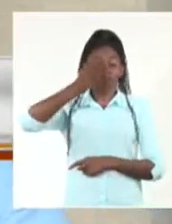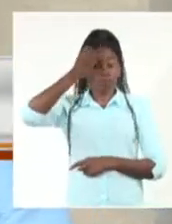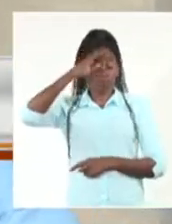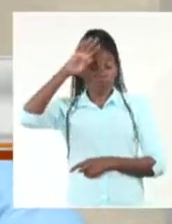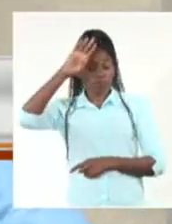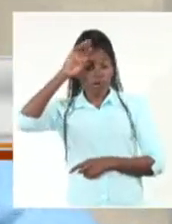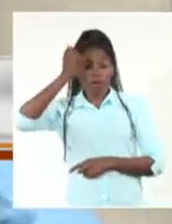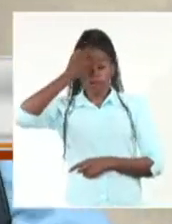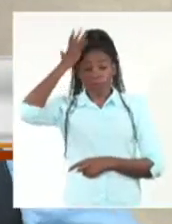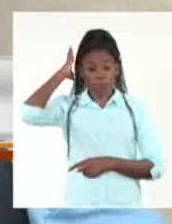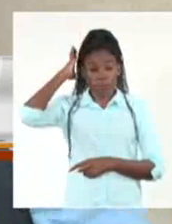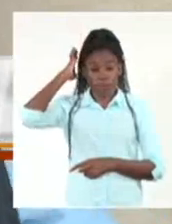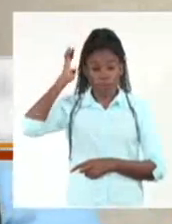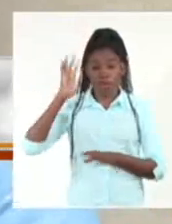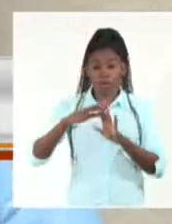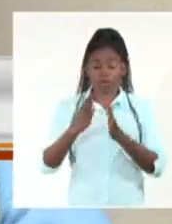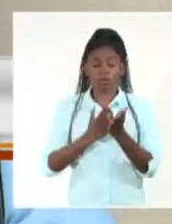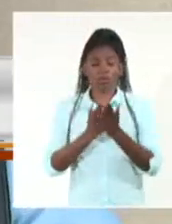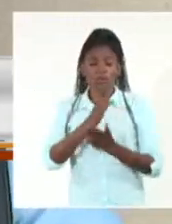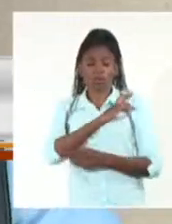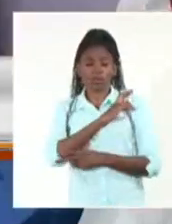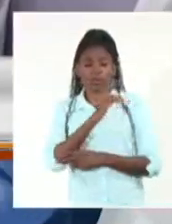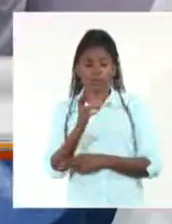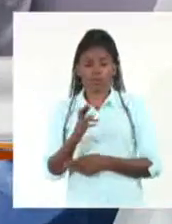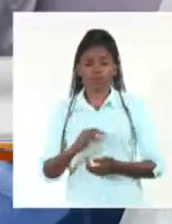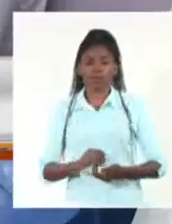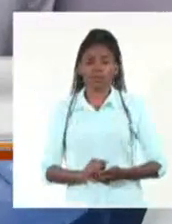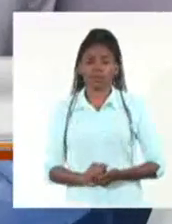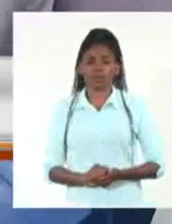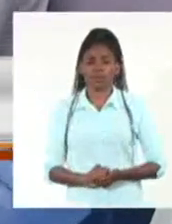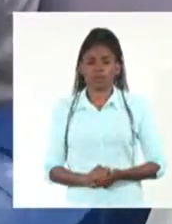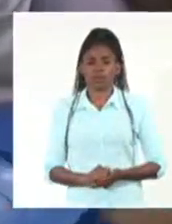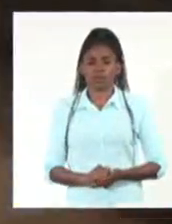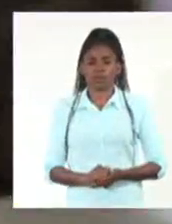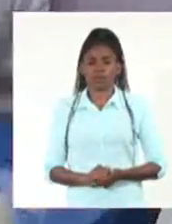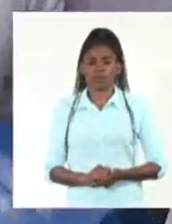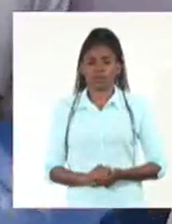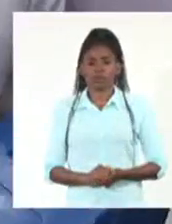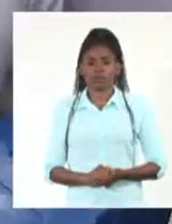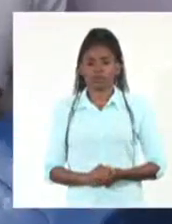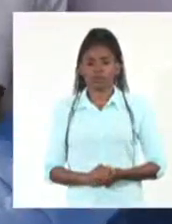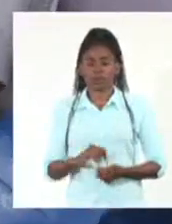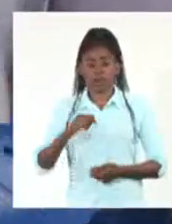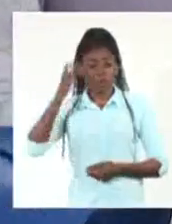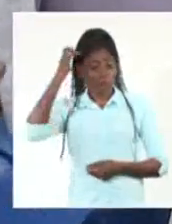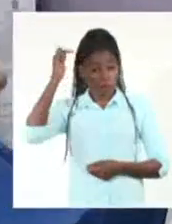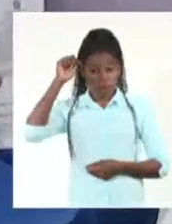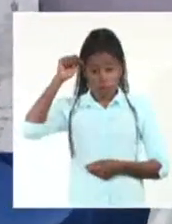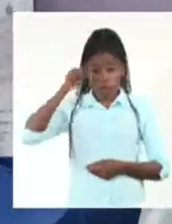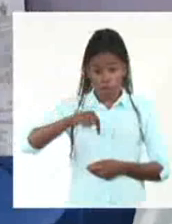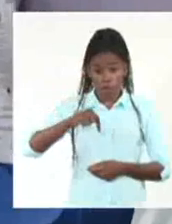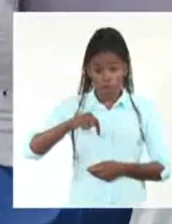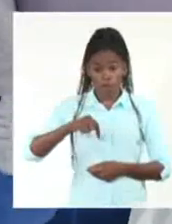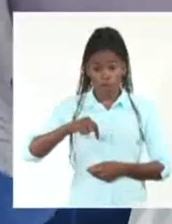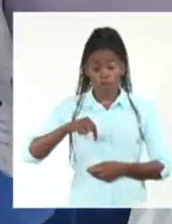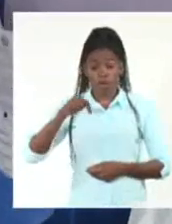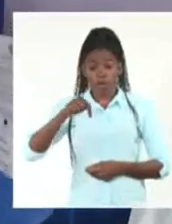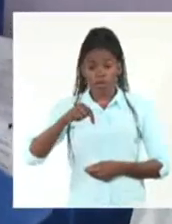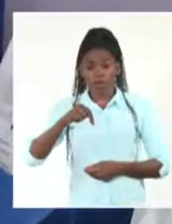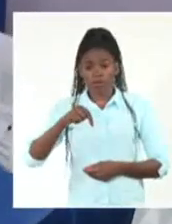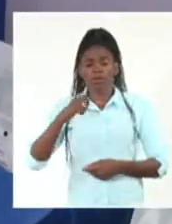de esta revolución que tanto ha dado por todos los cubanos. Y el gobierno que actualmente existe aquí es